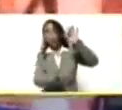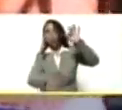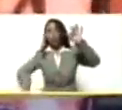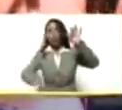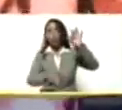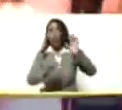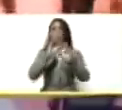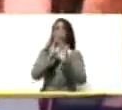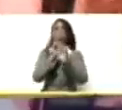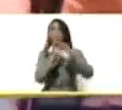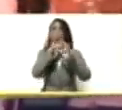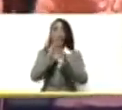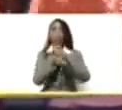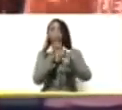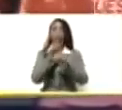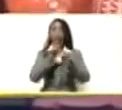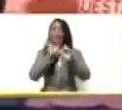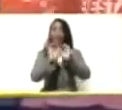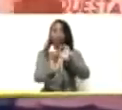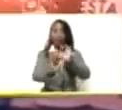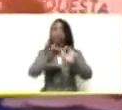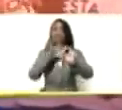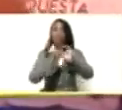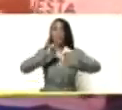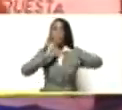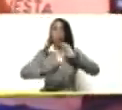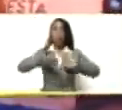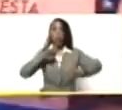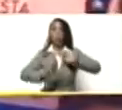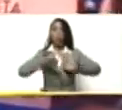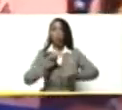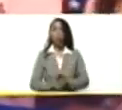flauta en su trompeta en su tambor